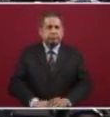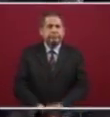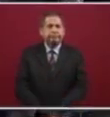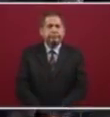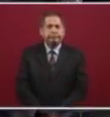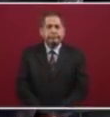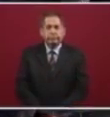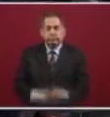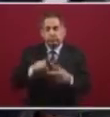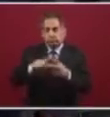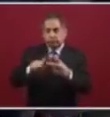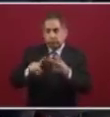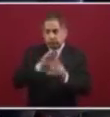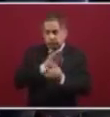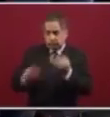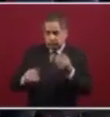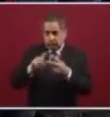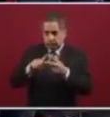Dos más.